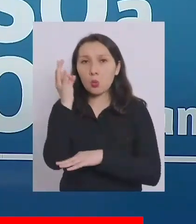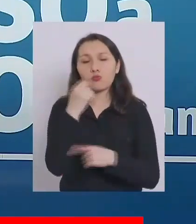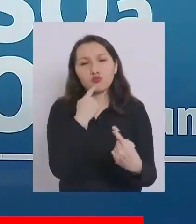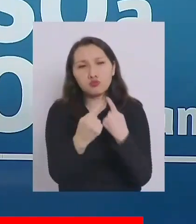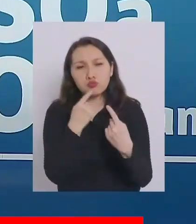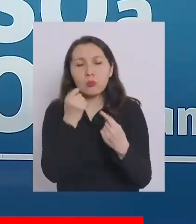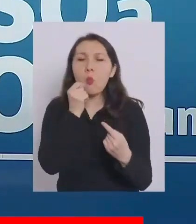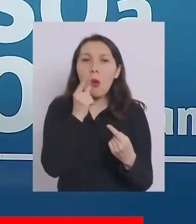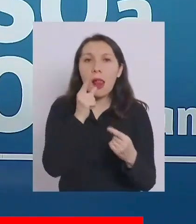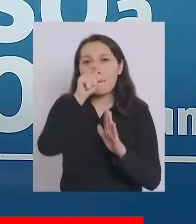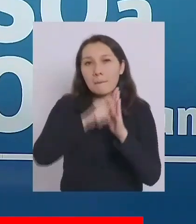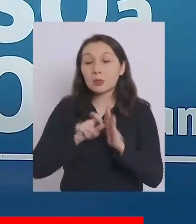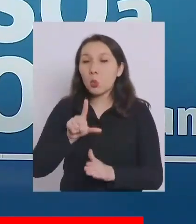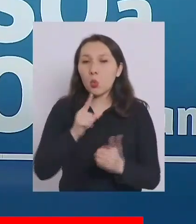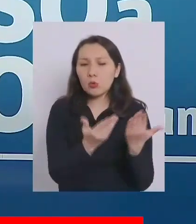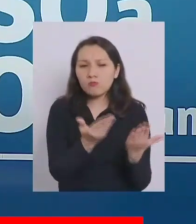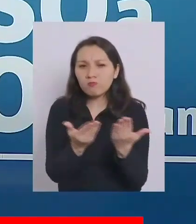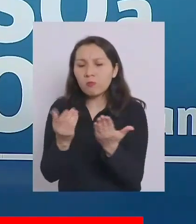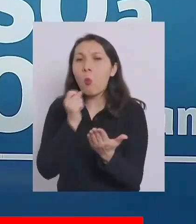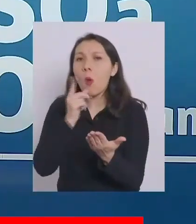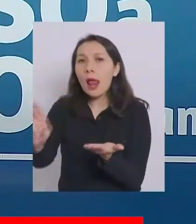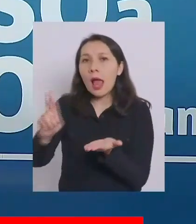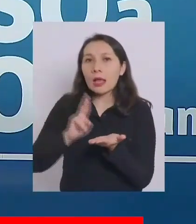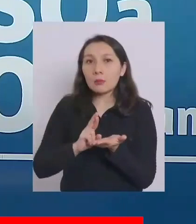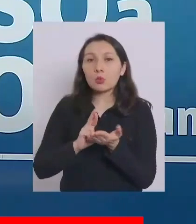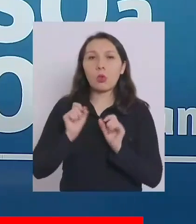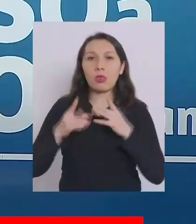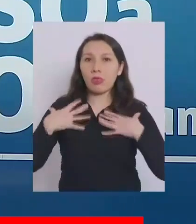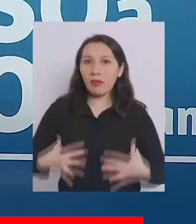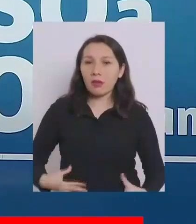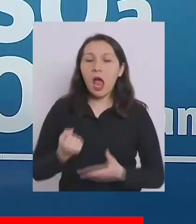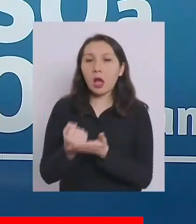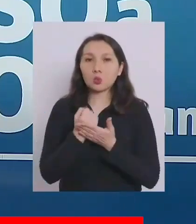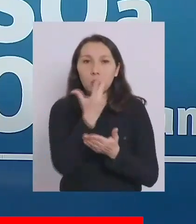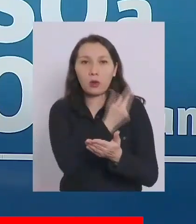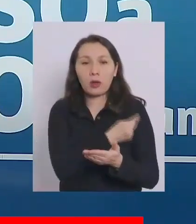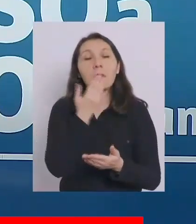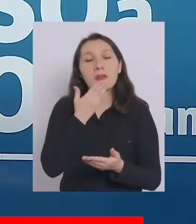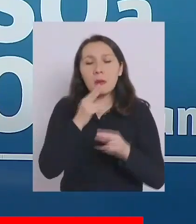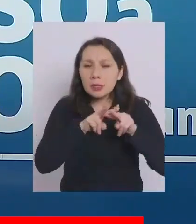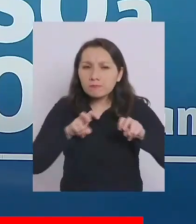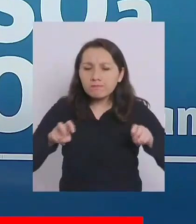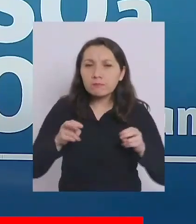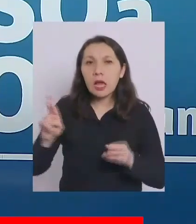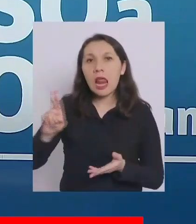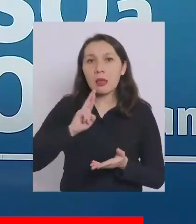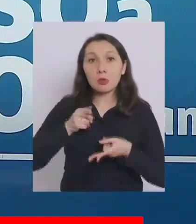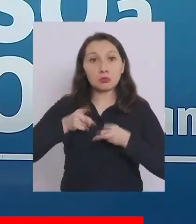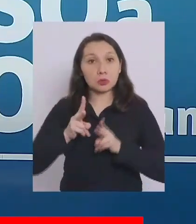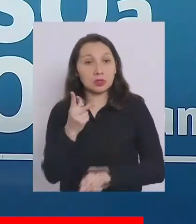vamos a ir viendo durante el mes de julio cuáles son aquellos resultados de la inmunidad pero también el análisis que hacemos de los resultados de